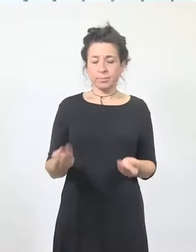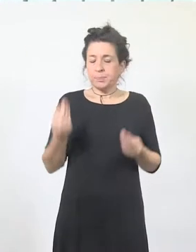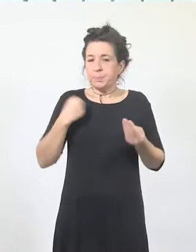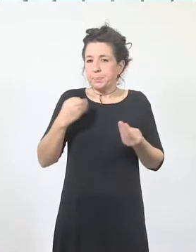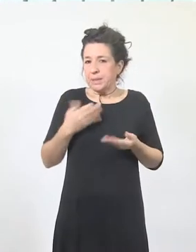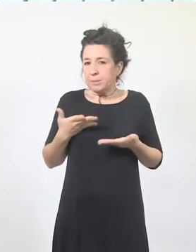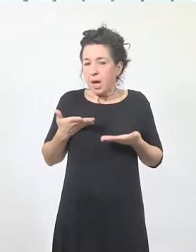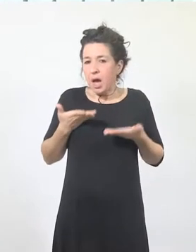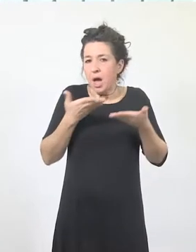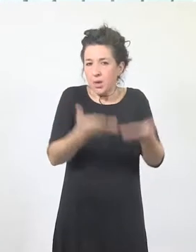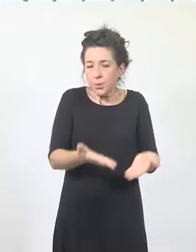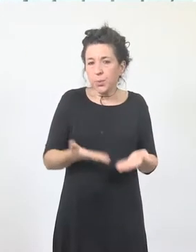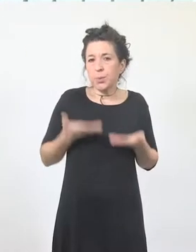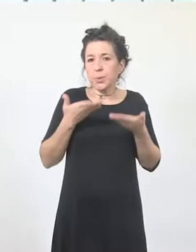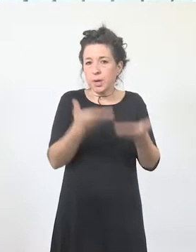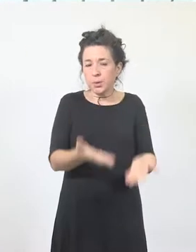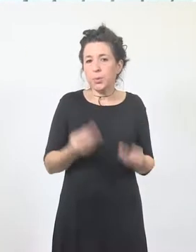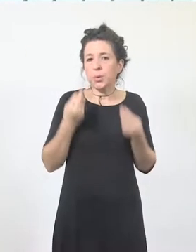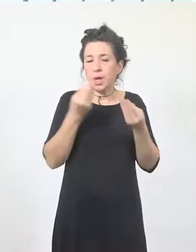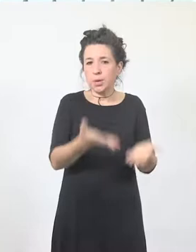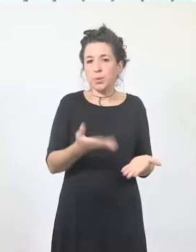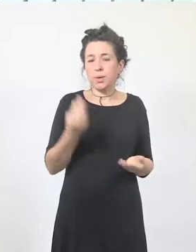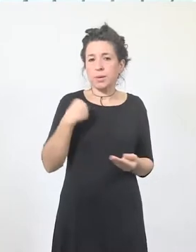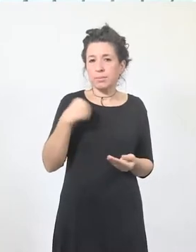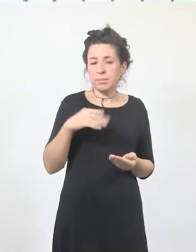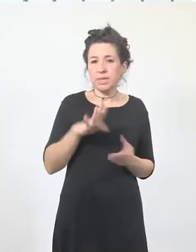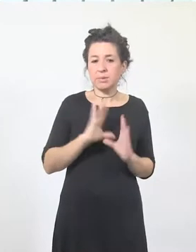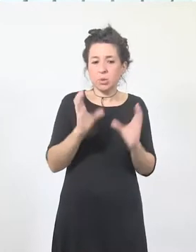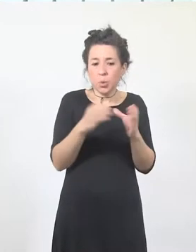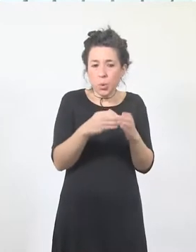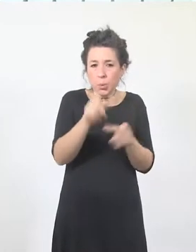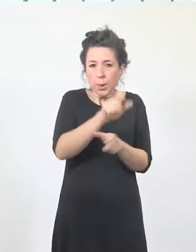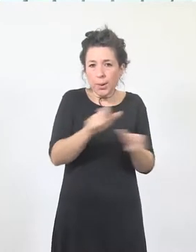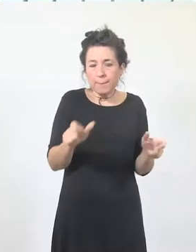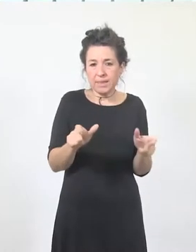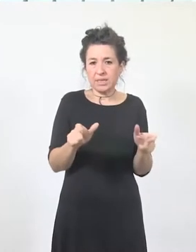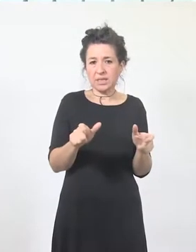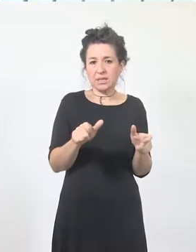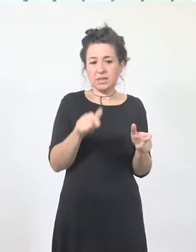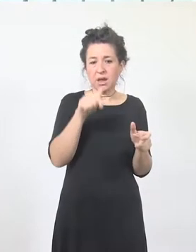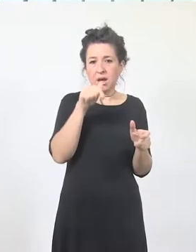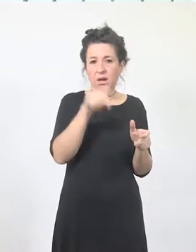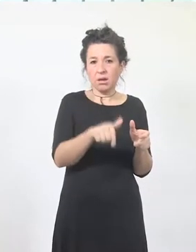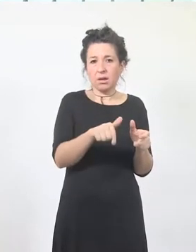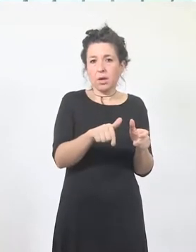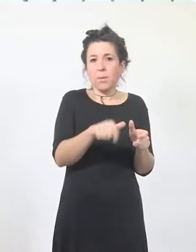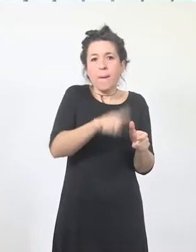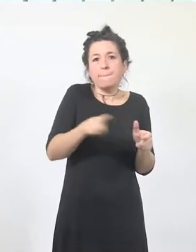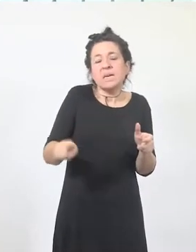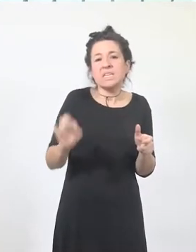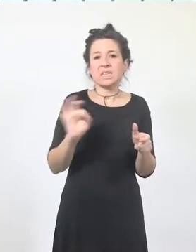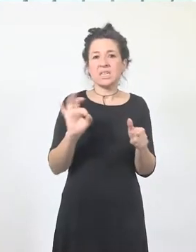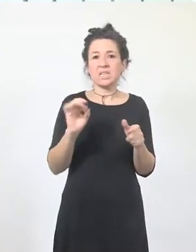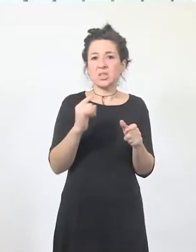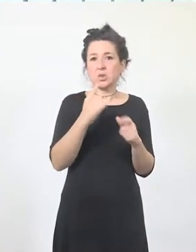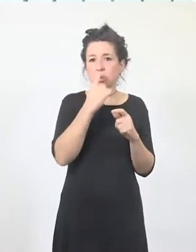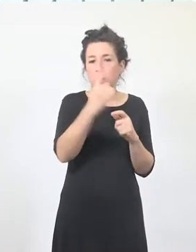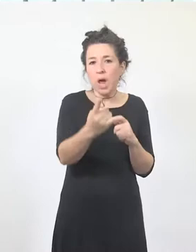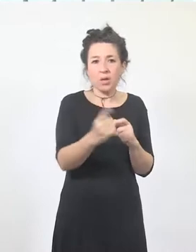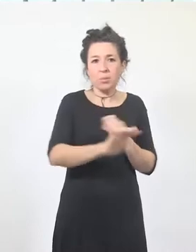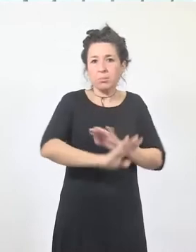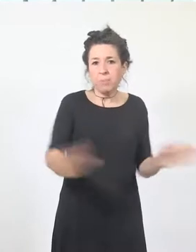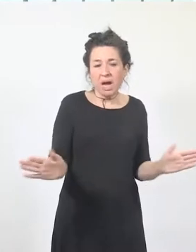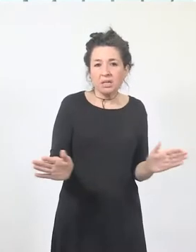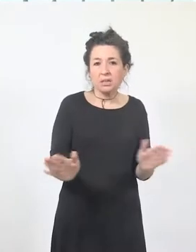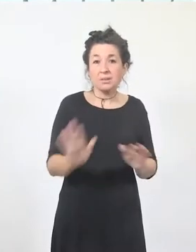la misma ayuda de una ayuda que es destinada a un grupo de personas que van a estar unos meses, un año,